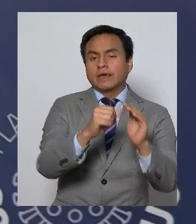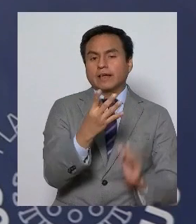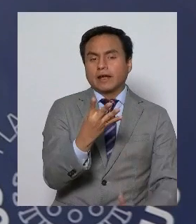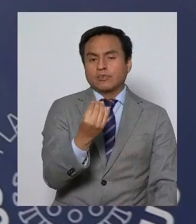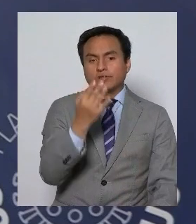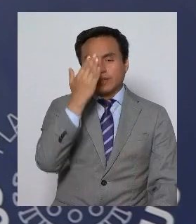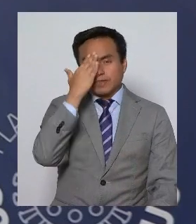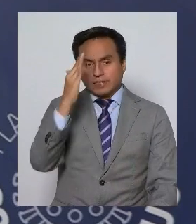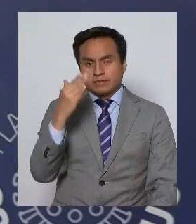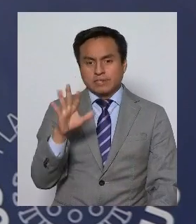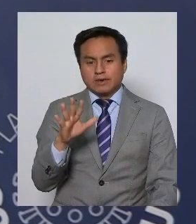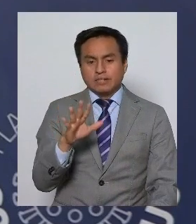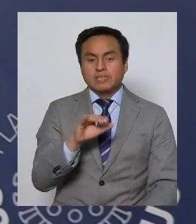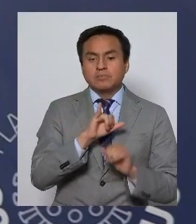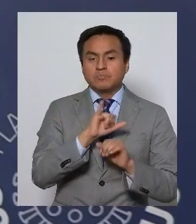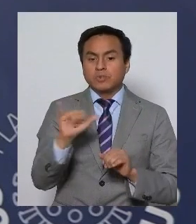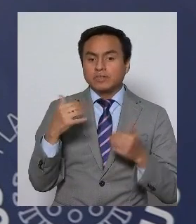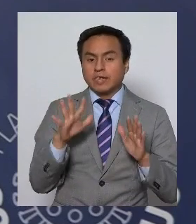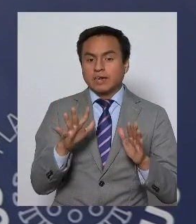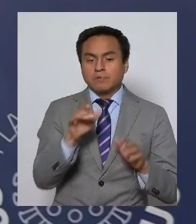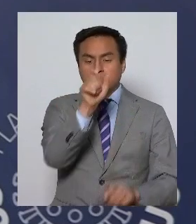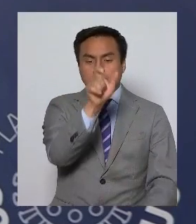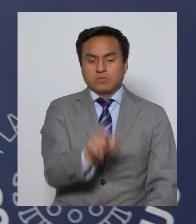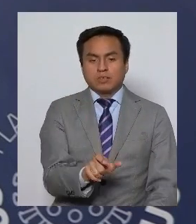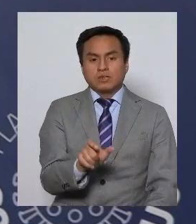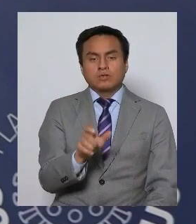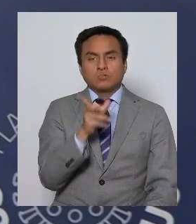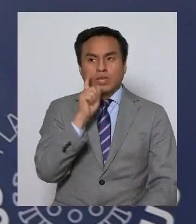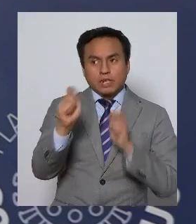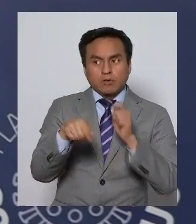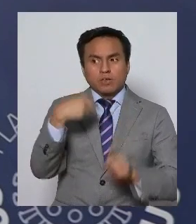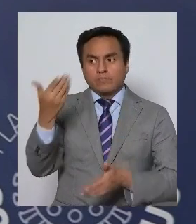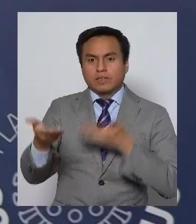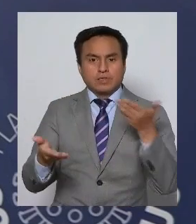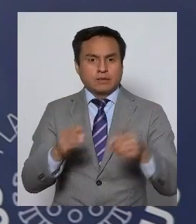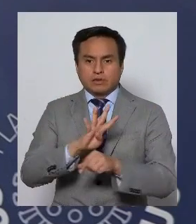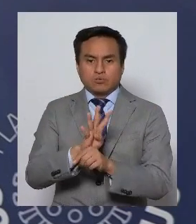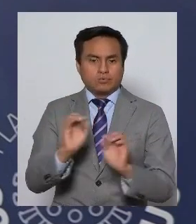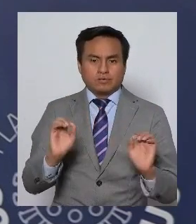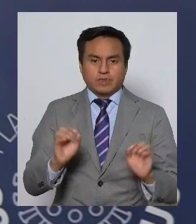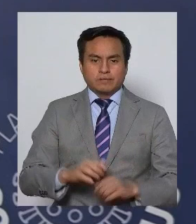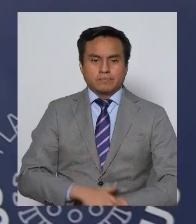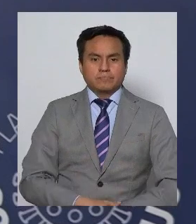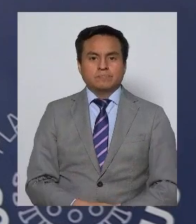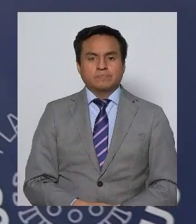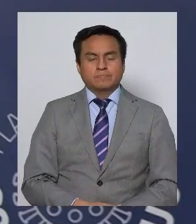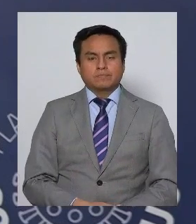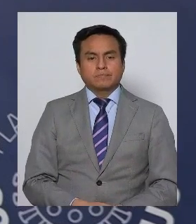días, después de lo cual la persona ya no tiene riesgo de infectar a otros.